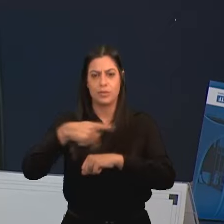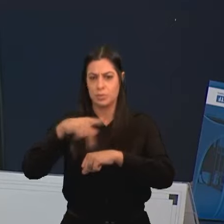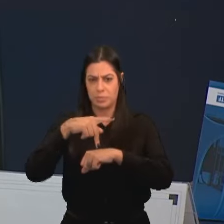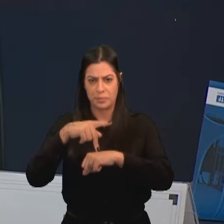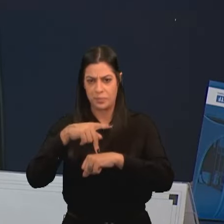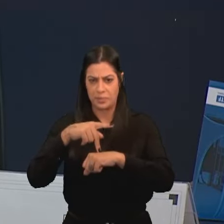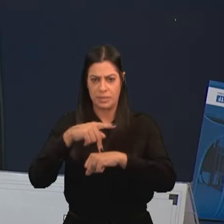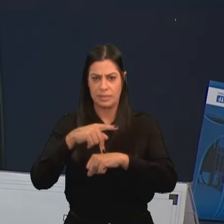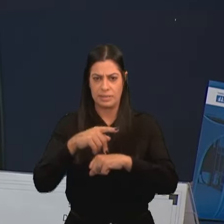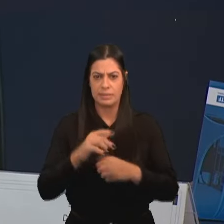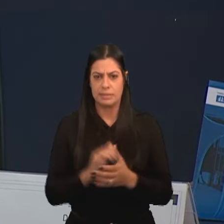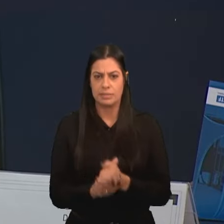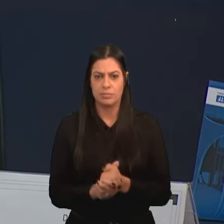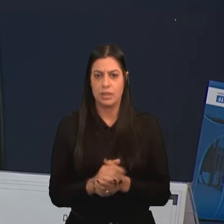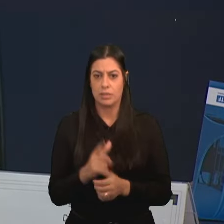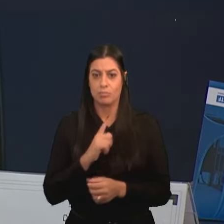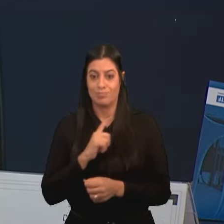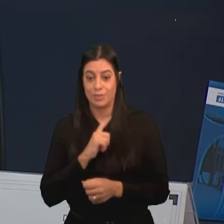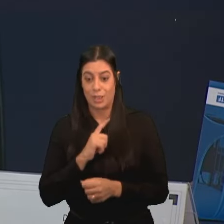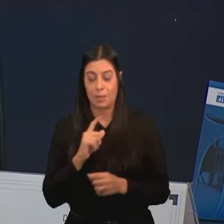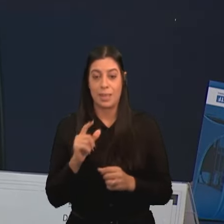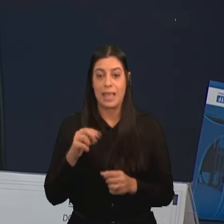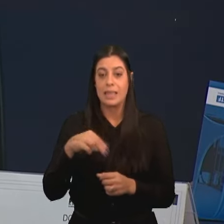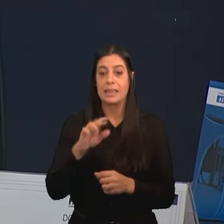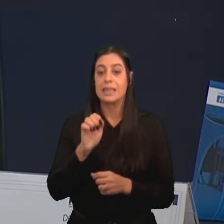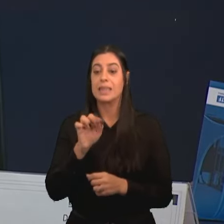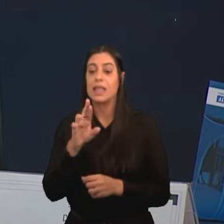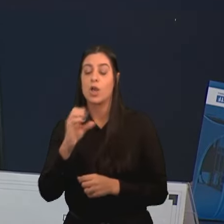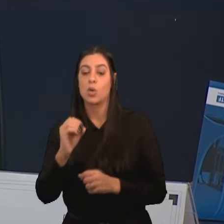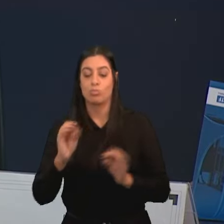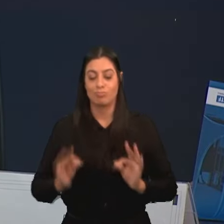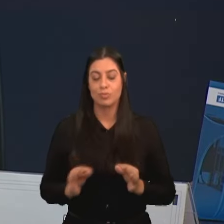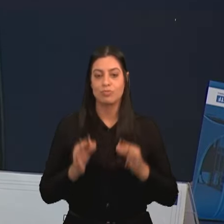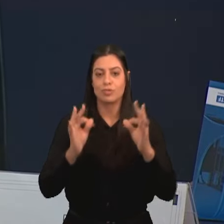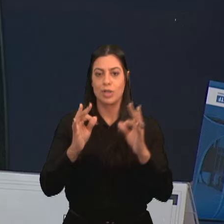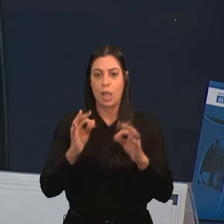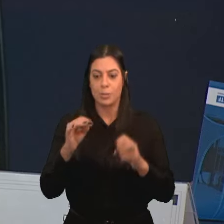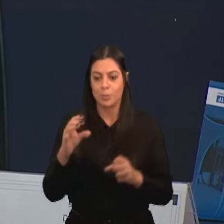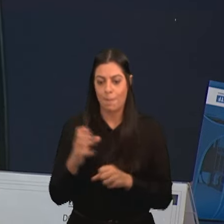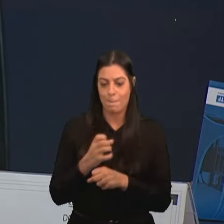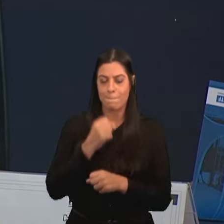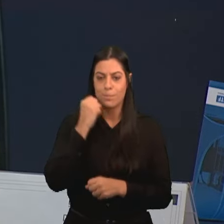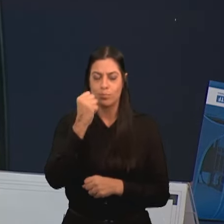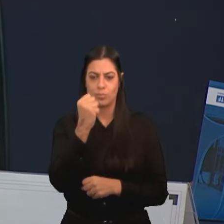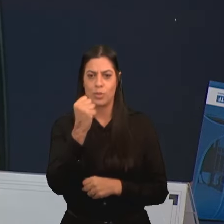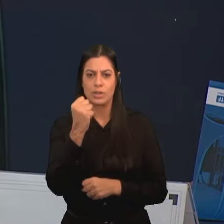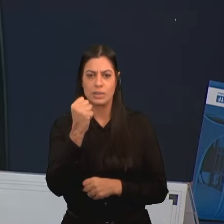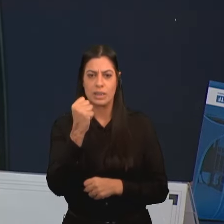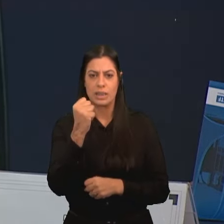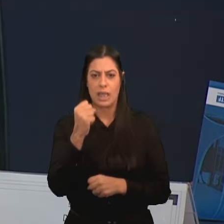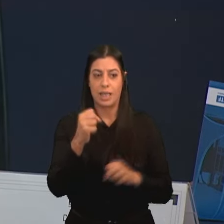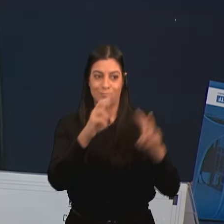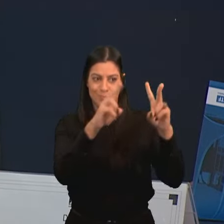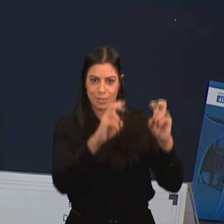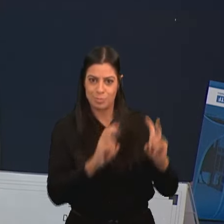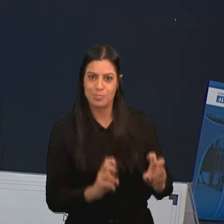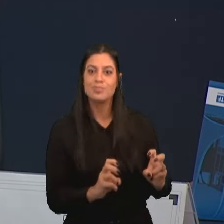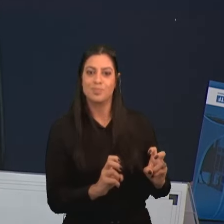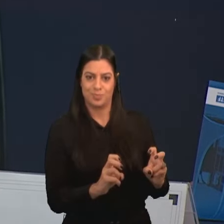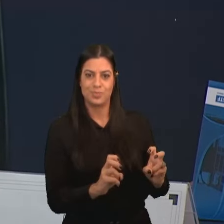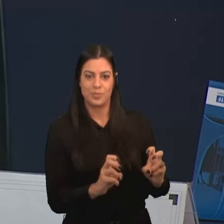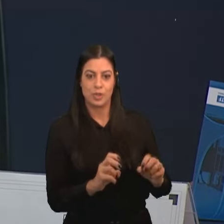con un 100% de las patentes de neurotecnología en el mundo, o sea, una gran concentración de poder en términos